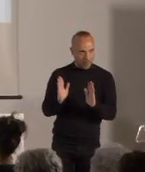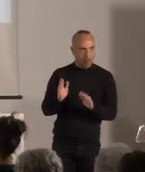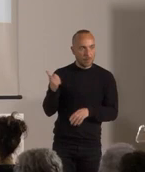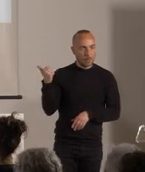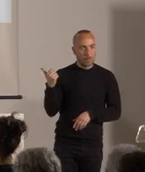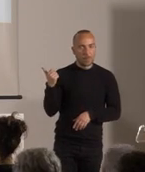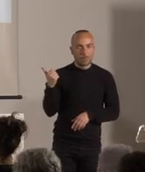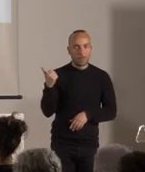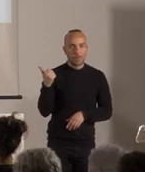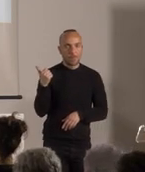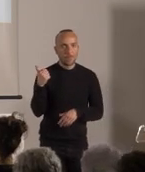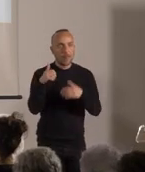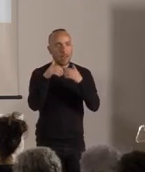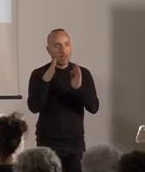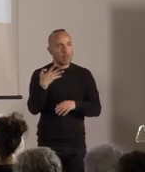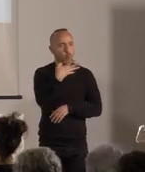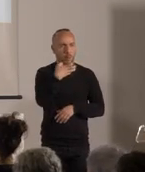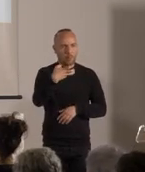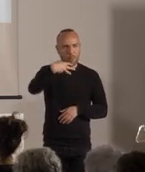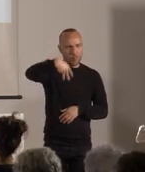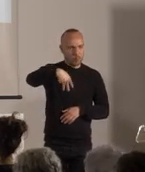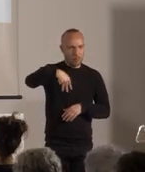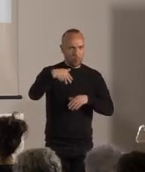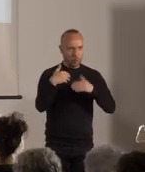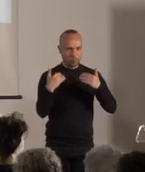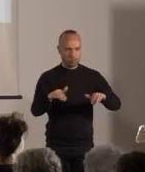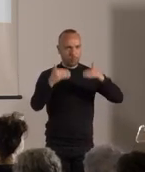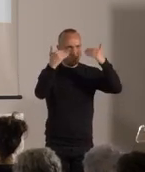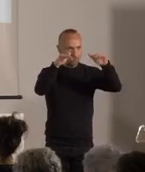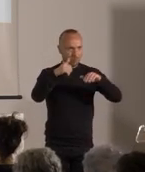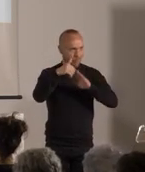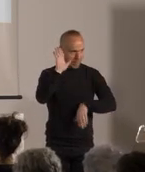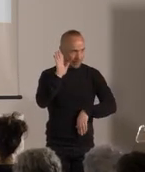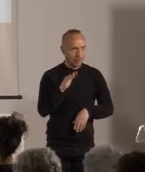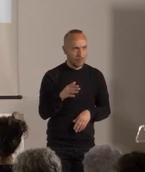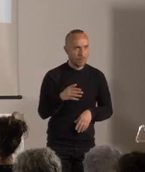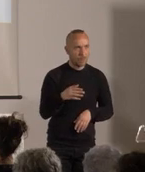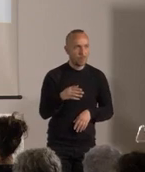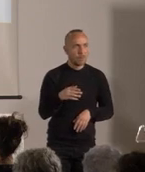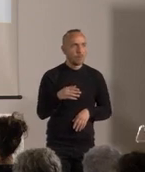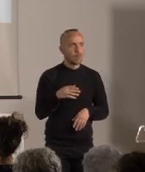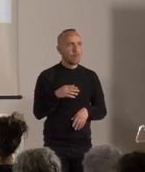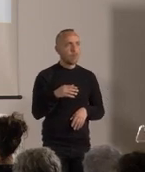una casa con más de 400 metros de planta y